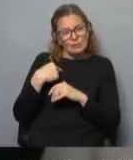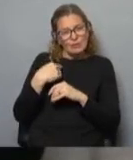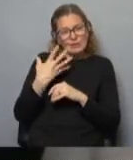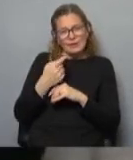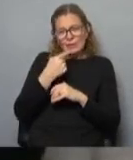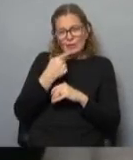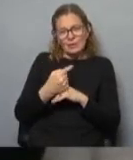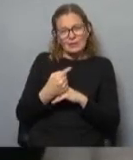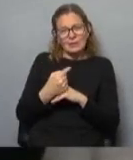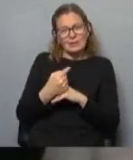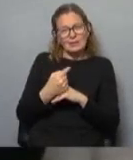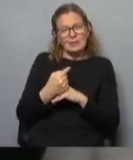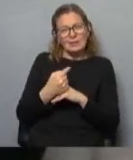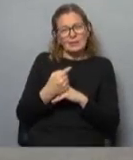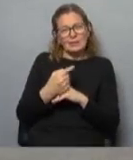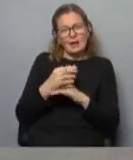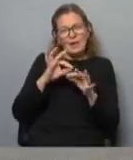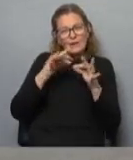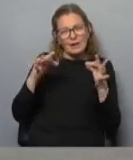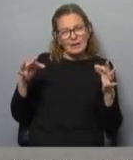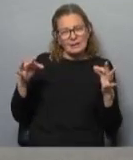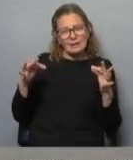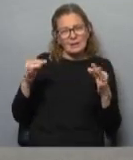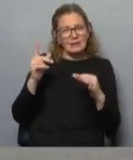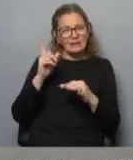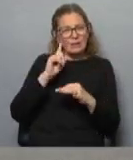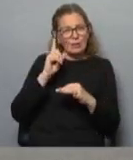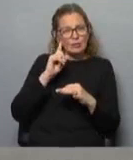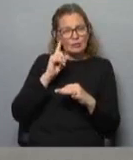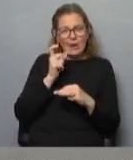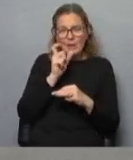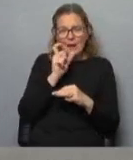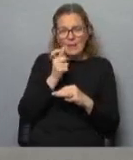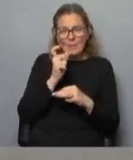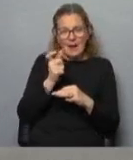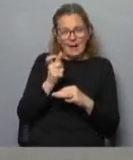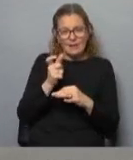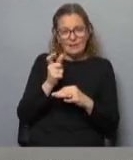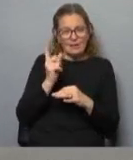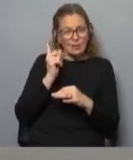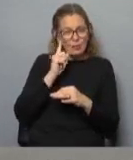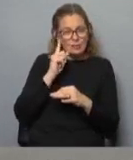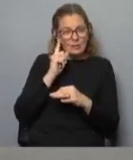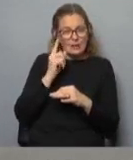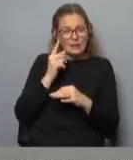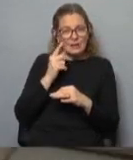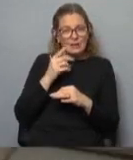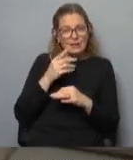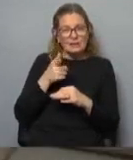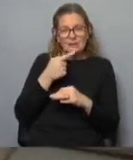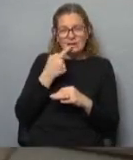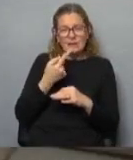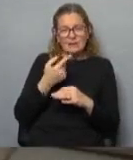repetir las frases que se escuchaban las palabras que se escuchaban el chico pedía amor